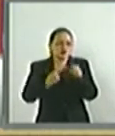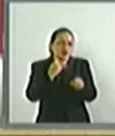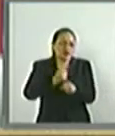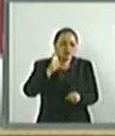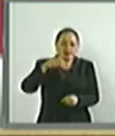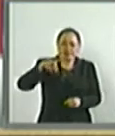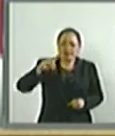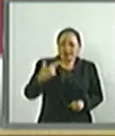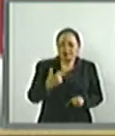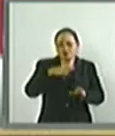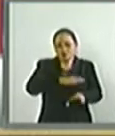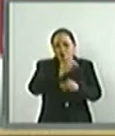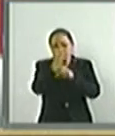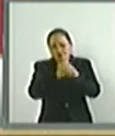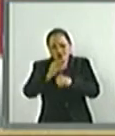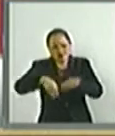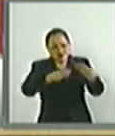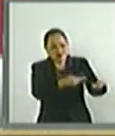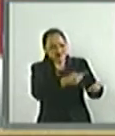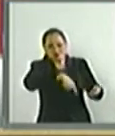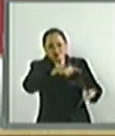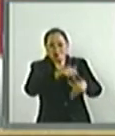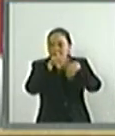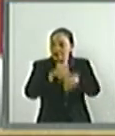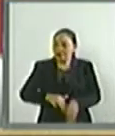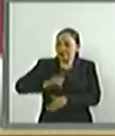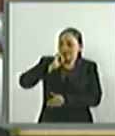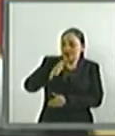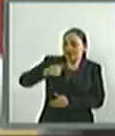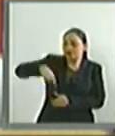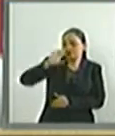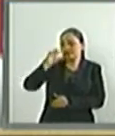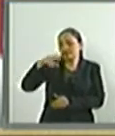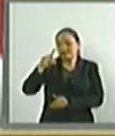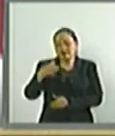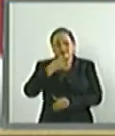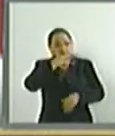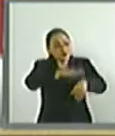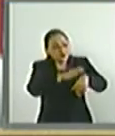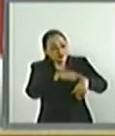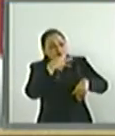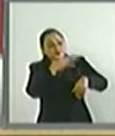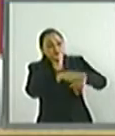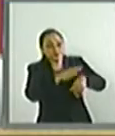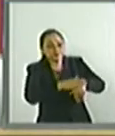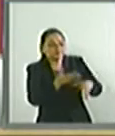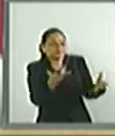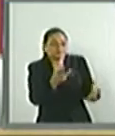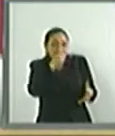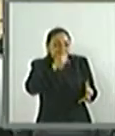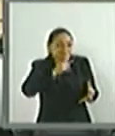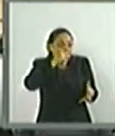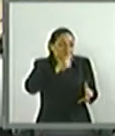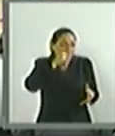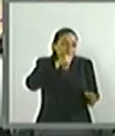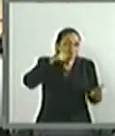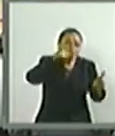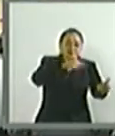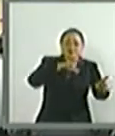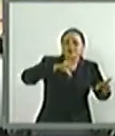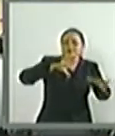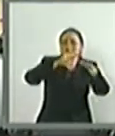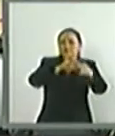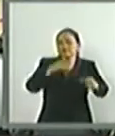CNDH en el diagnóstico son raramente atendidos y que las deficiencias y las calificaciones, en su mayoría reprobatorias,